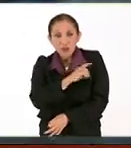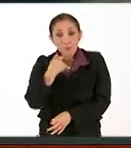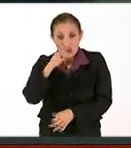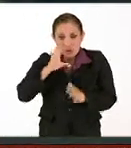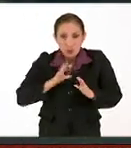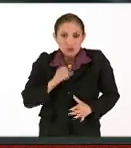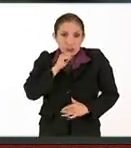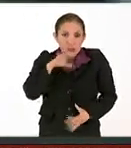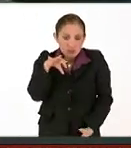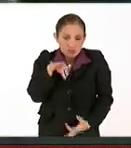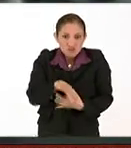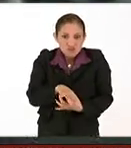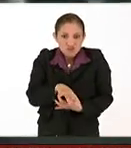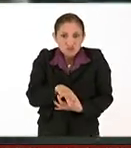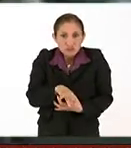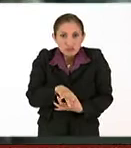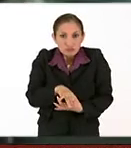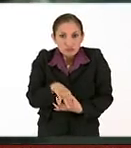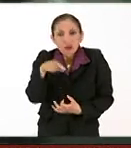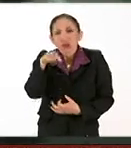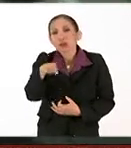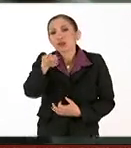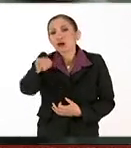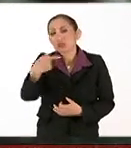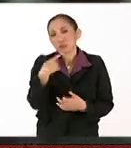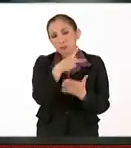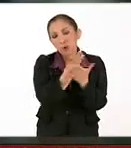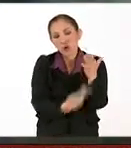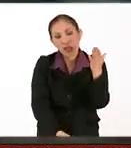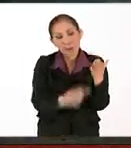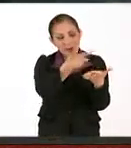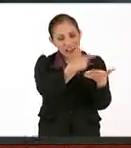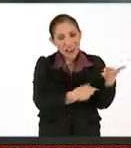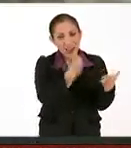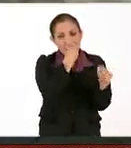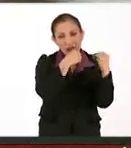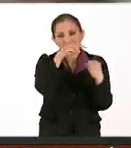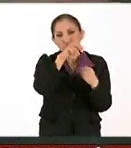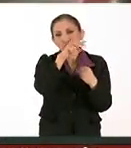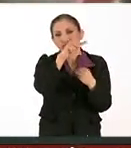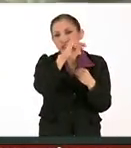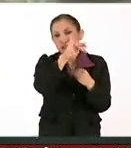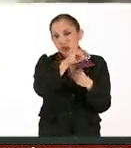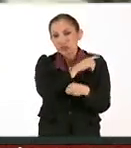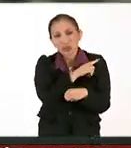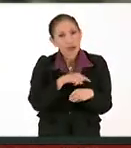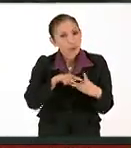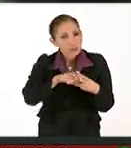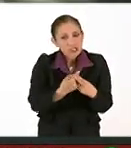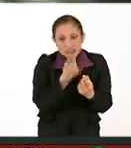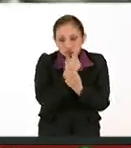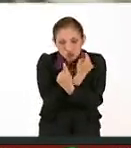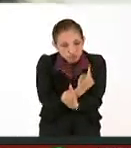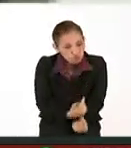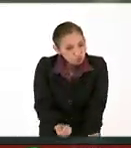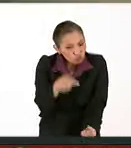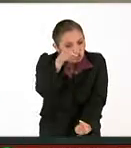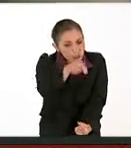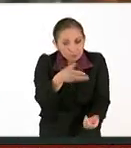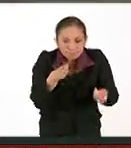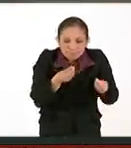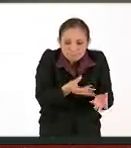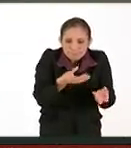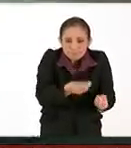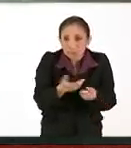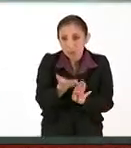el cuerpo. Y esto me lleva a que en los programas de alimentación y nutrición tienen que empezar desde la infancia, sí, pero